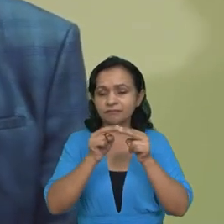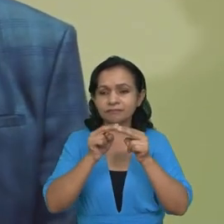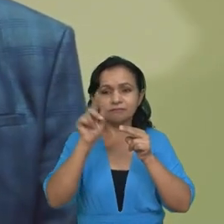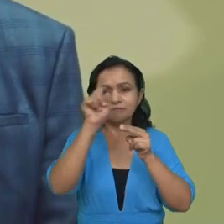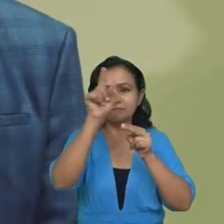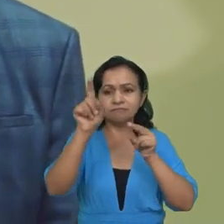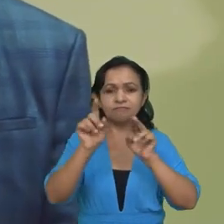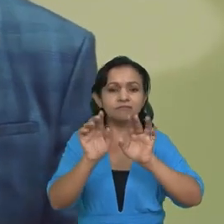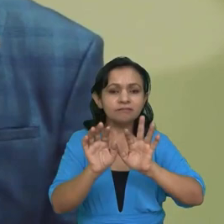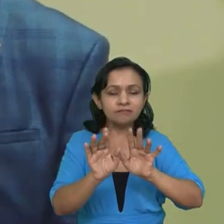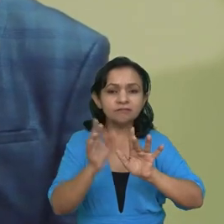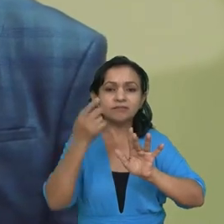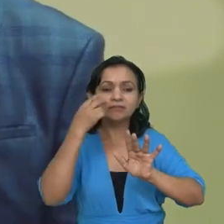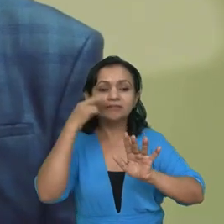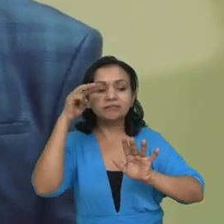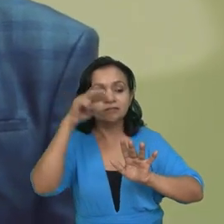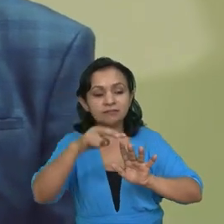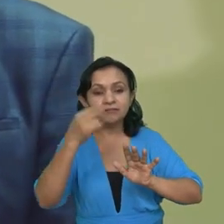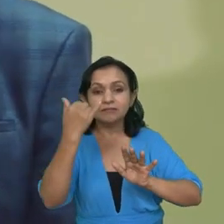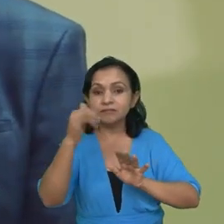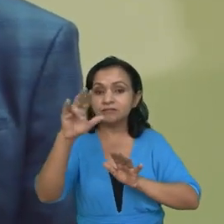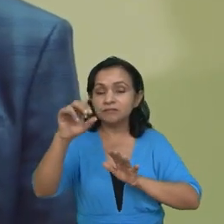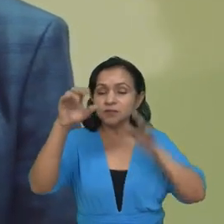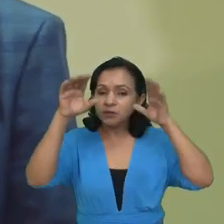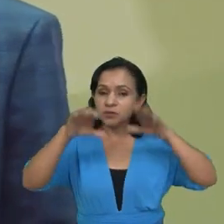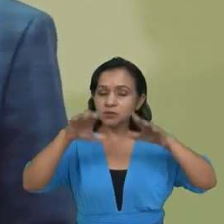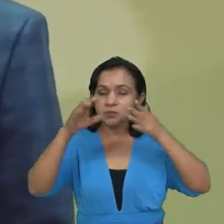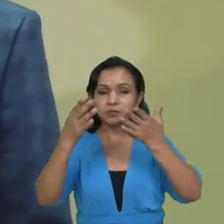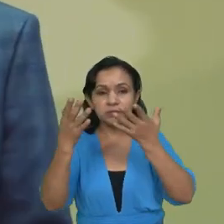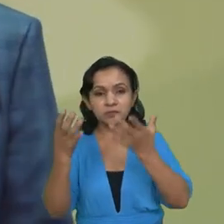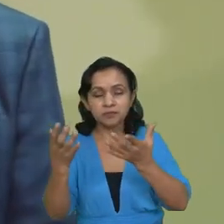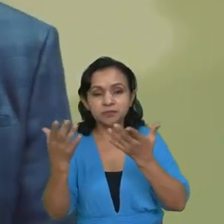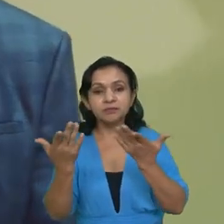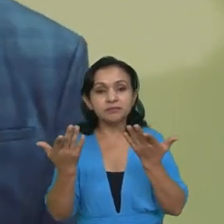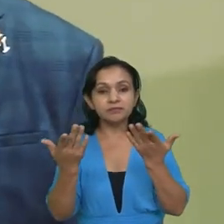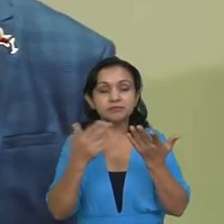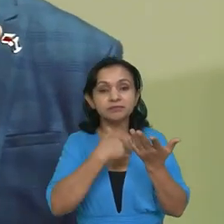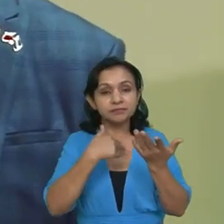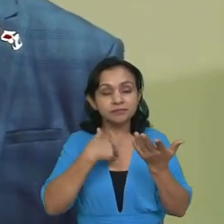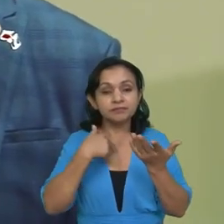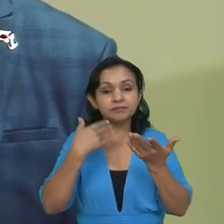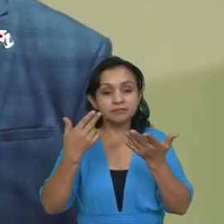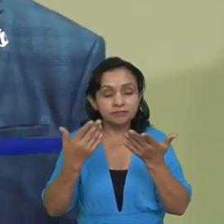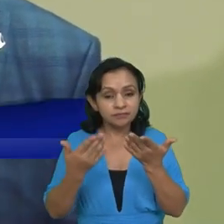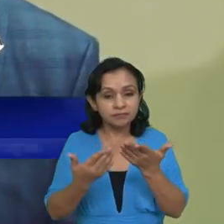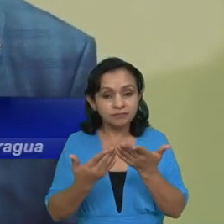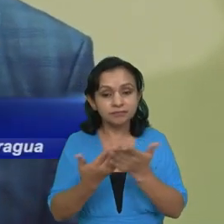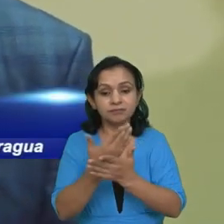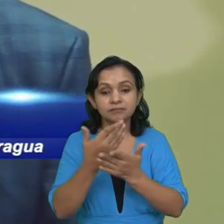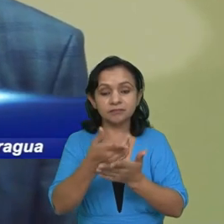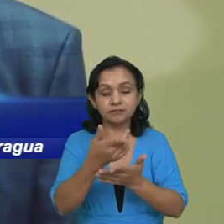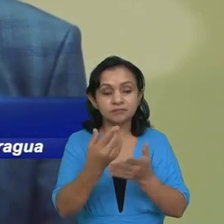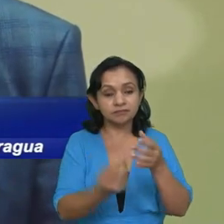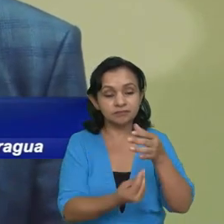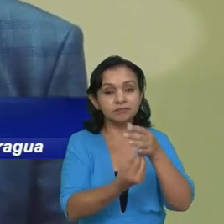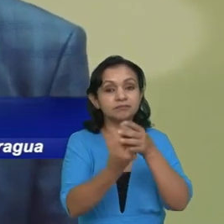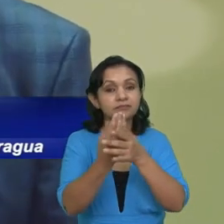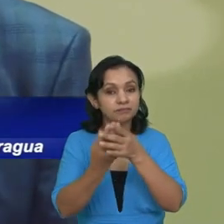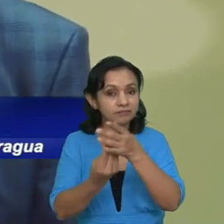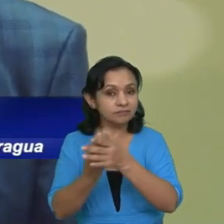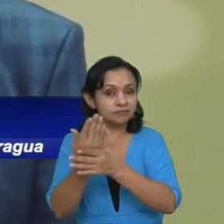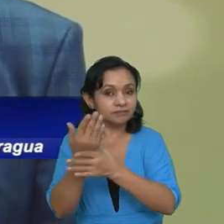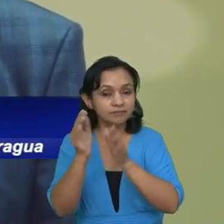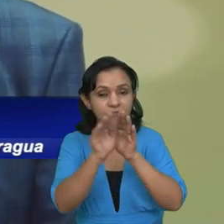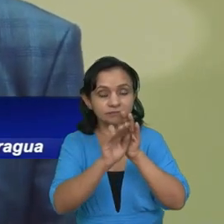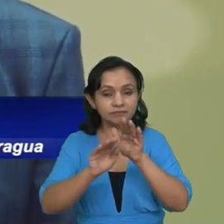tecnología tenemos que utilizar la tecnología para promover la protección y sobre